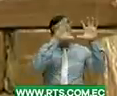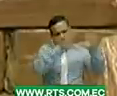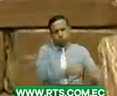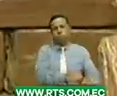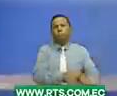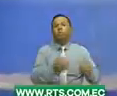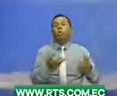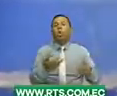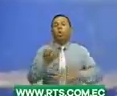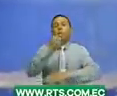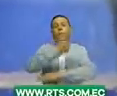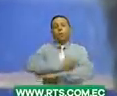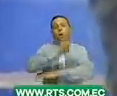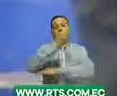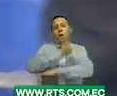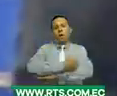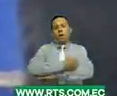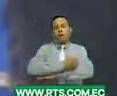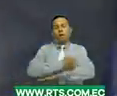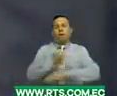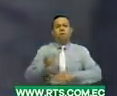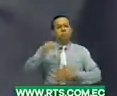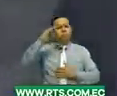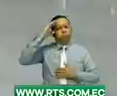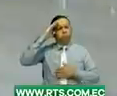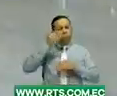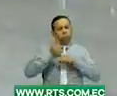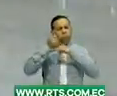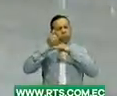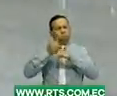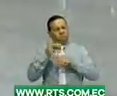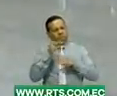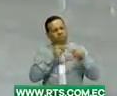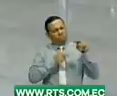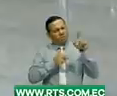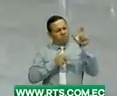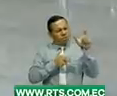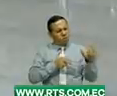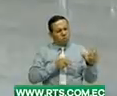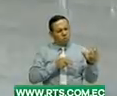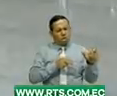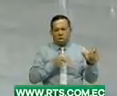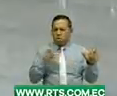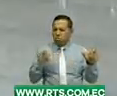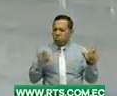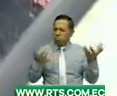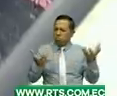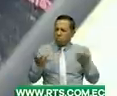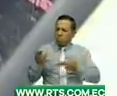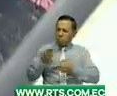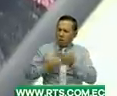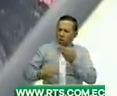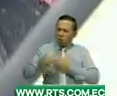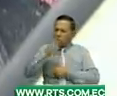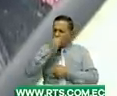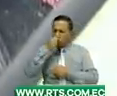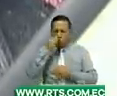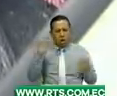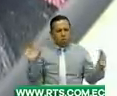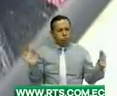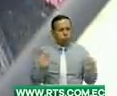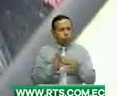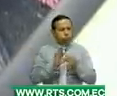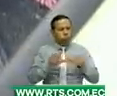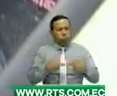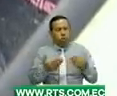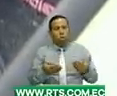distrito Pascuales. Autoridades tratan de establecer los nexos de la persona detenida con los actos de distribución de alcaloides en la zona. Ya